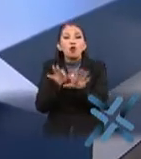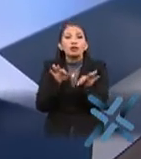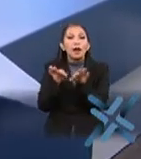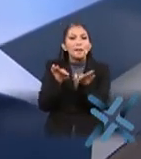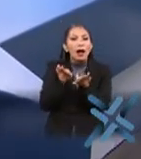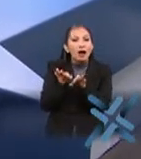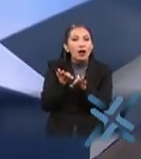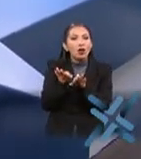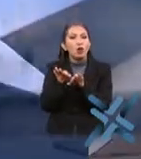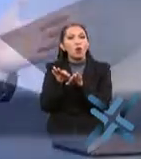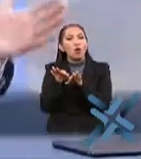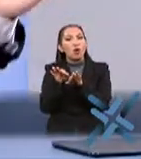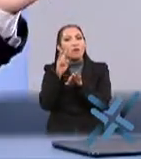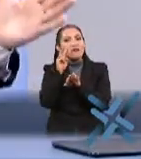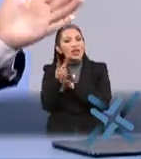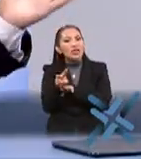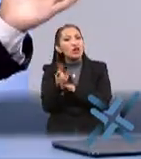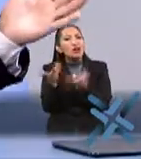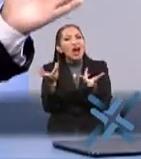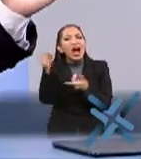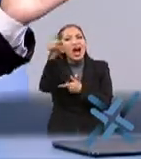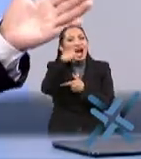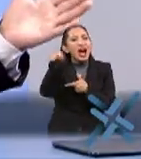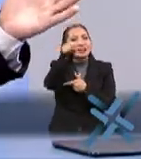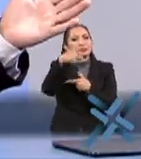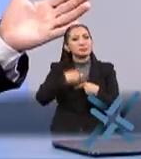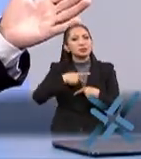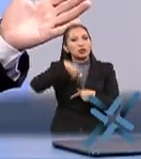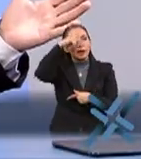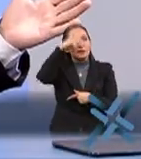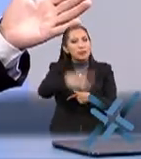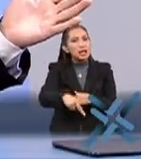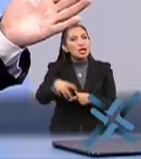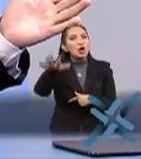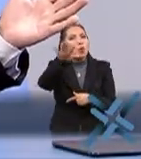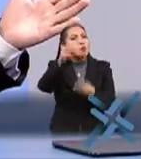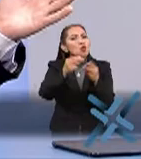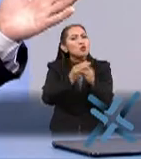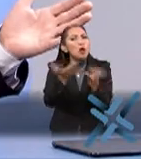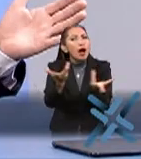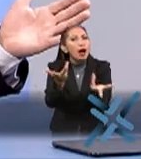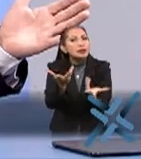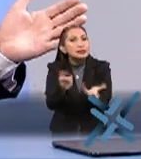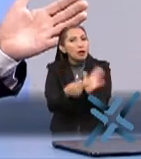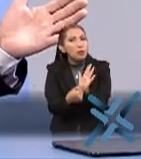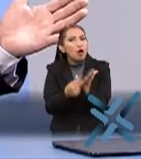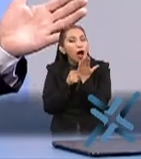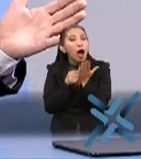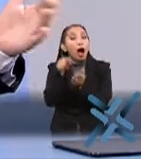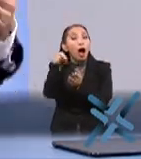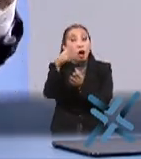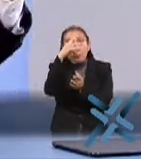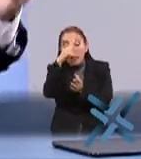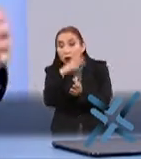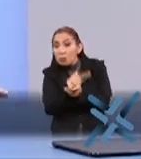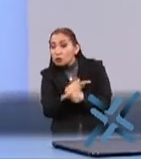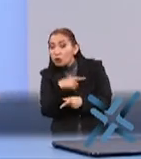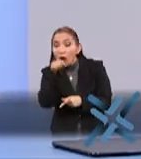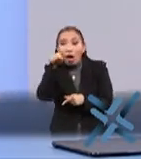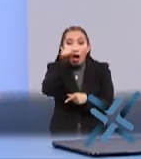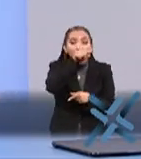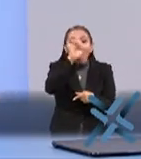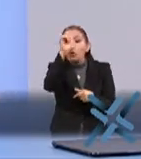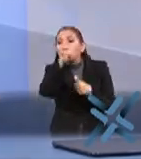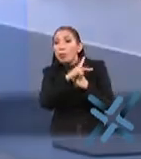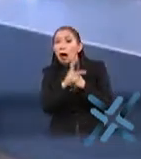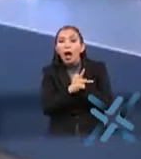trabajos, también reflejando qué están haciendo los mexicanos en el mundo. Claro. Eso es bien importante, y las